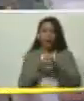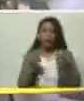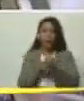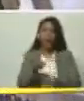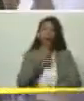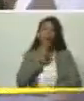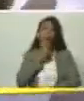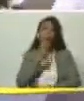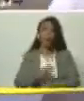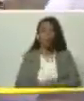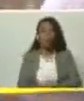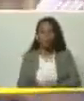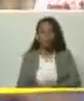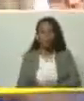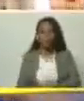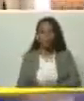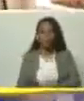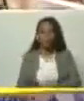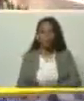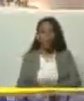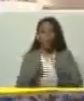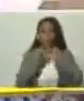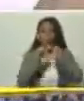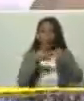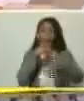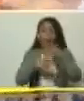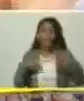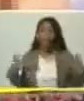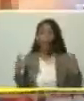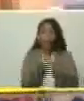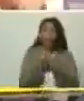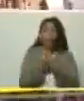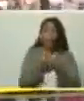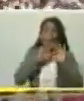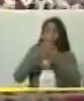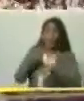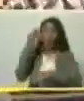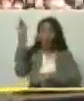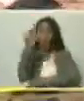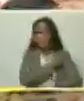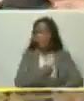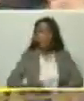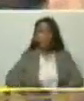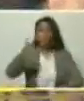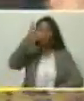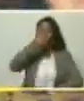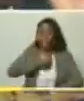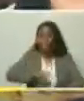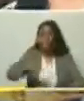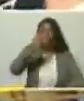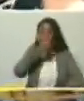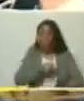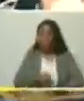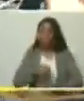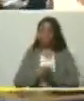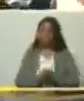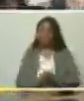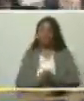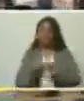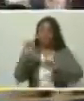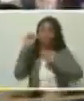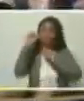oro, que seguirá a su lado, presidente, resistiendo y